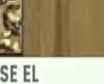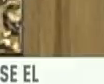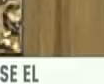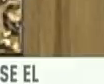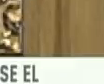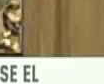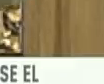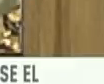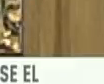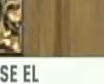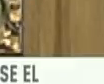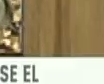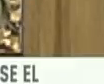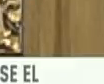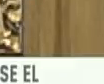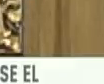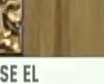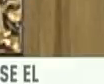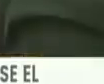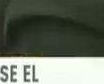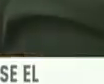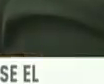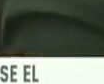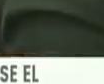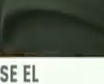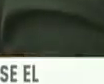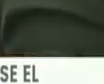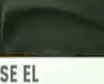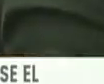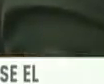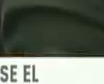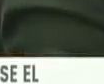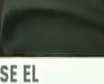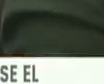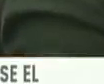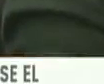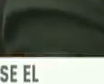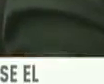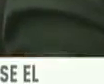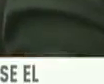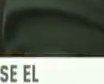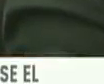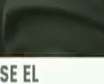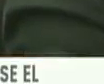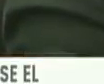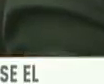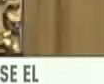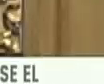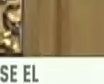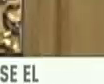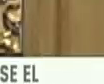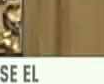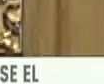Y nos dejó ahí 200.000 millones de barriles de petróleo, y bueno, para ver si competimos con él.